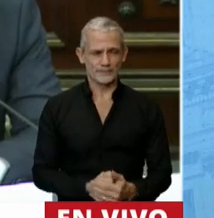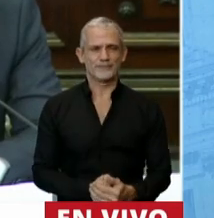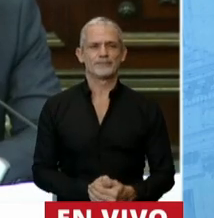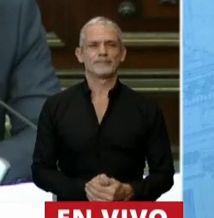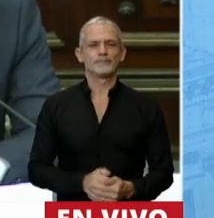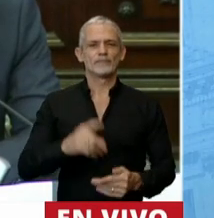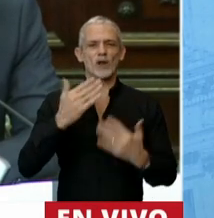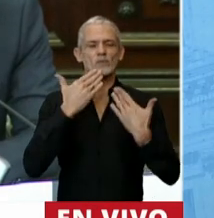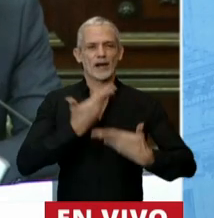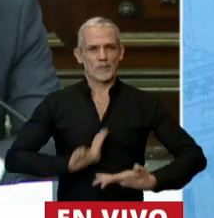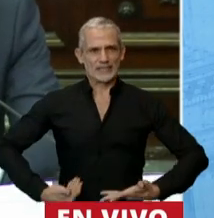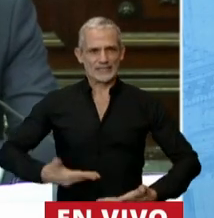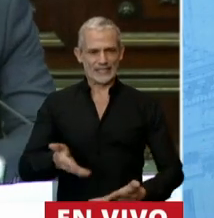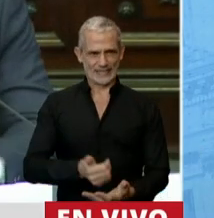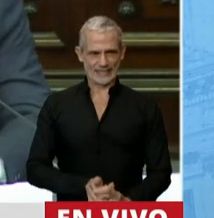Gracias, Presidente.